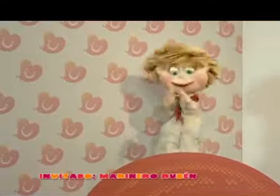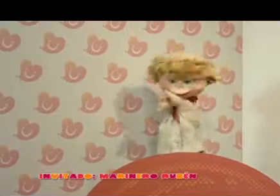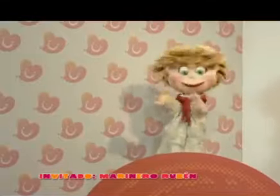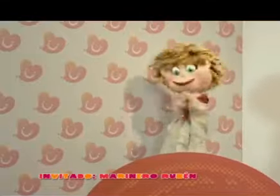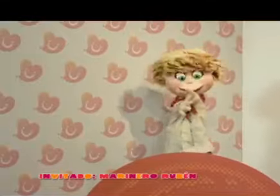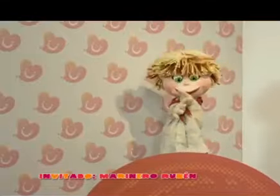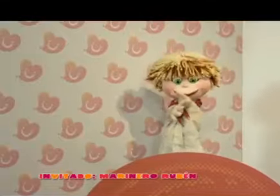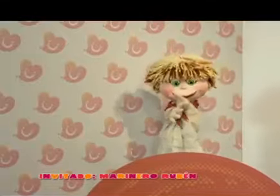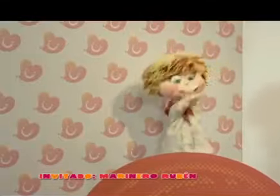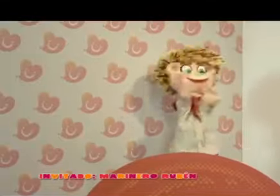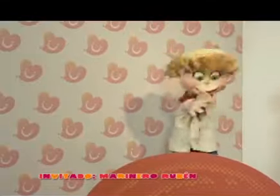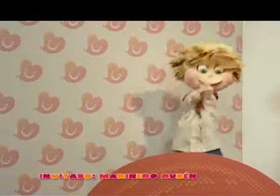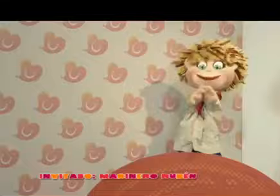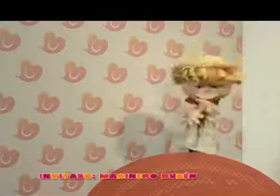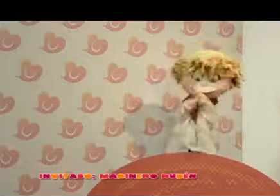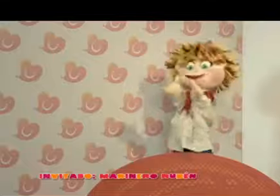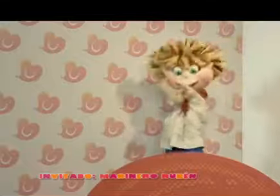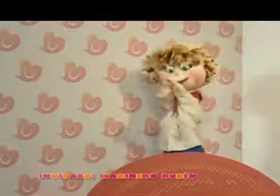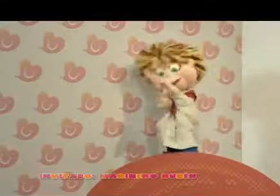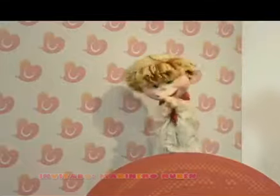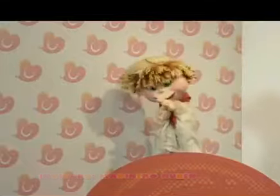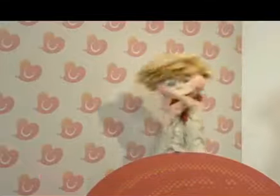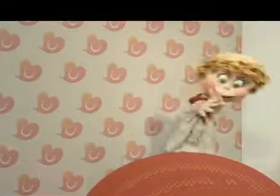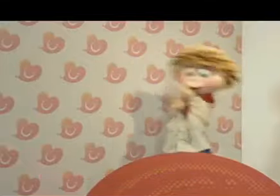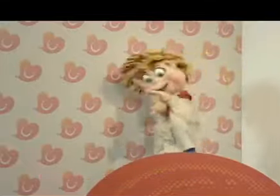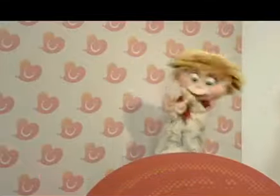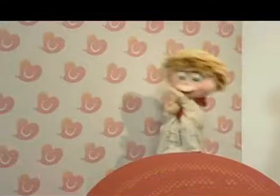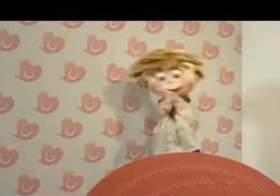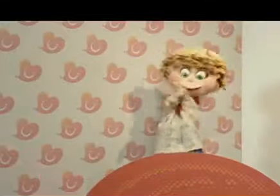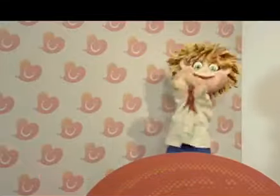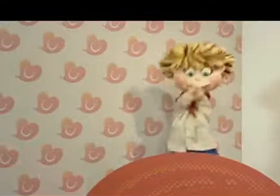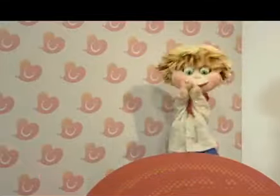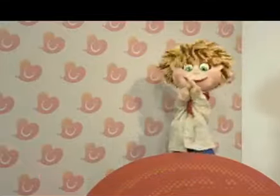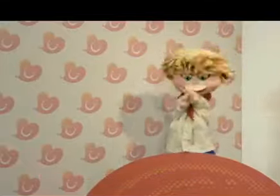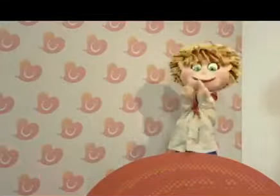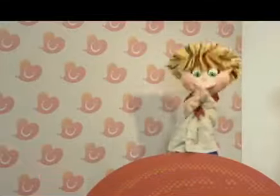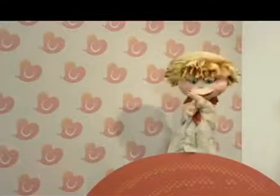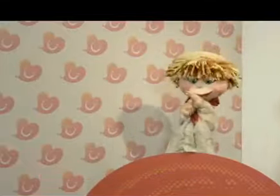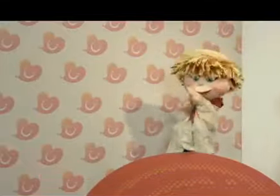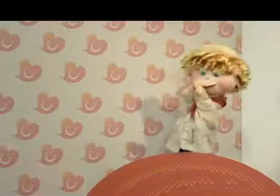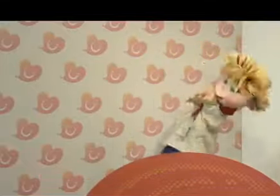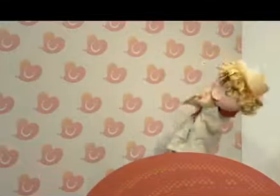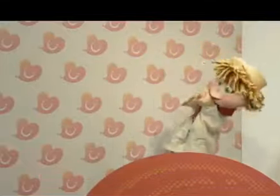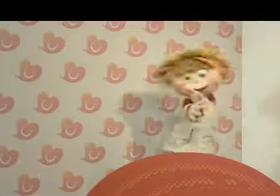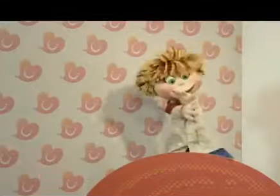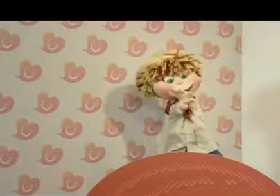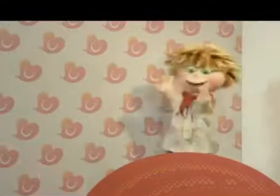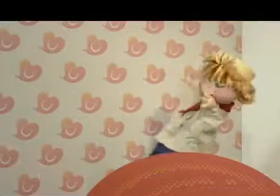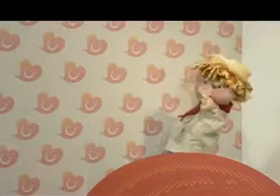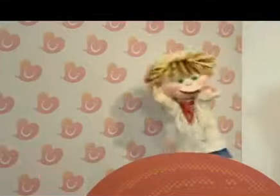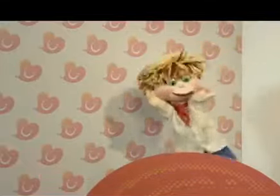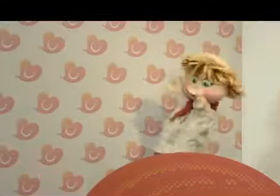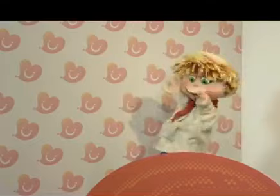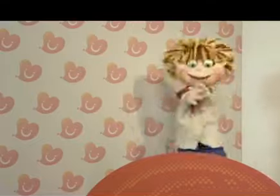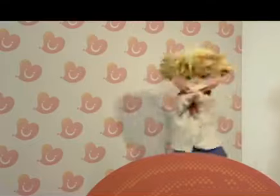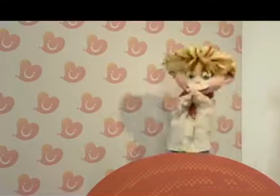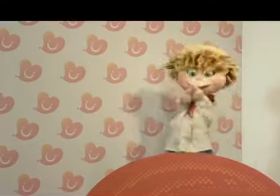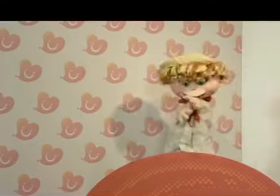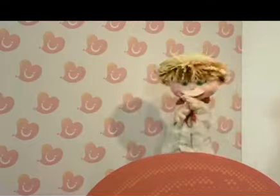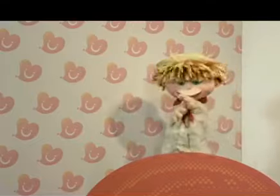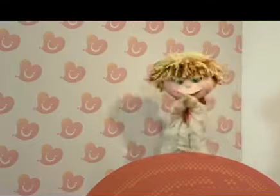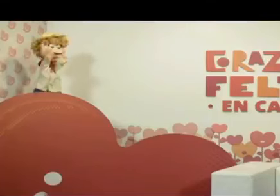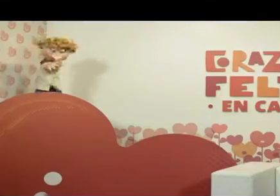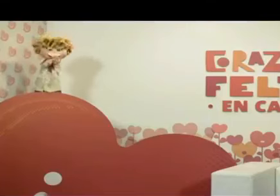abuela siempre me decía, donde manda capitán, no manda marinero. Y yo más o